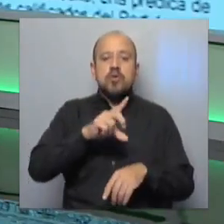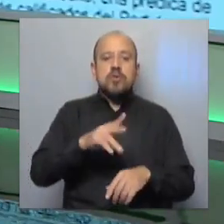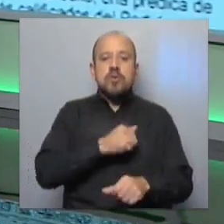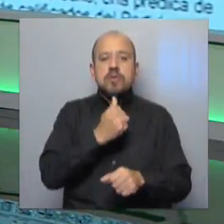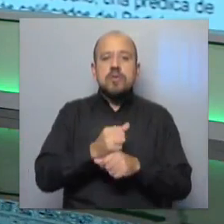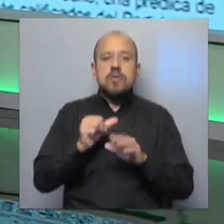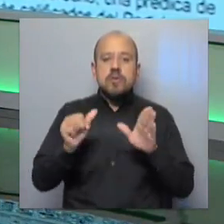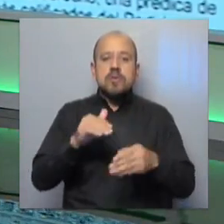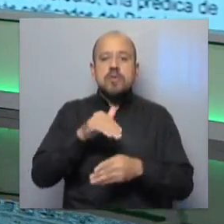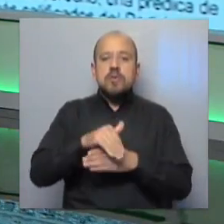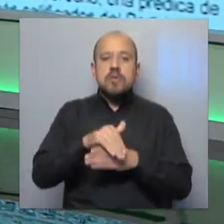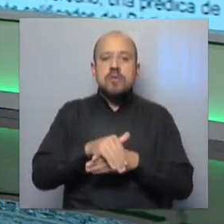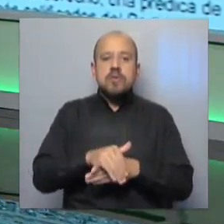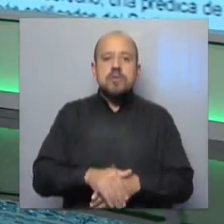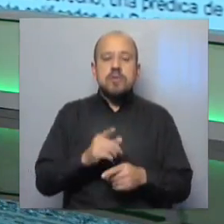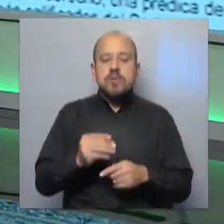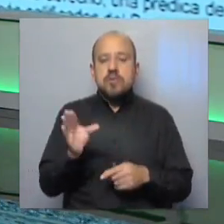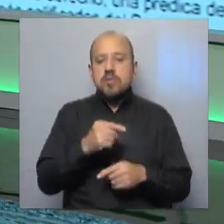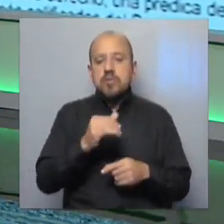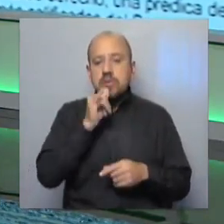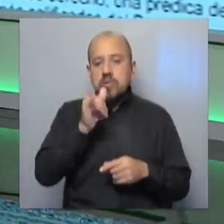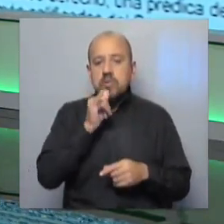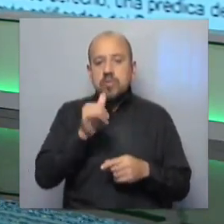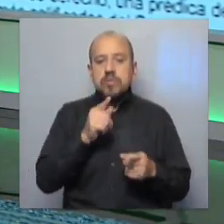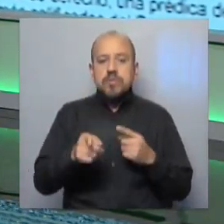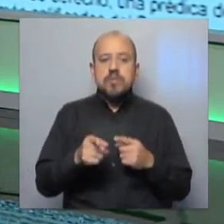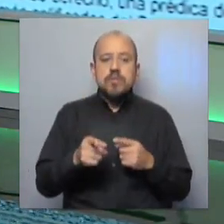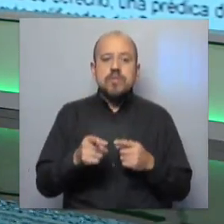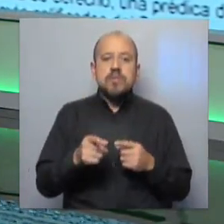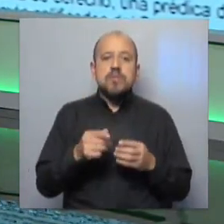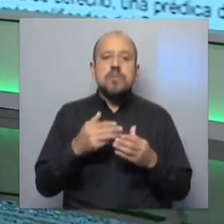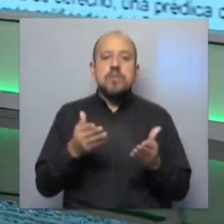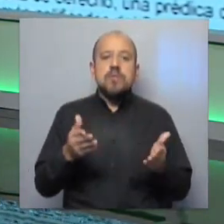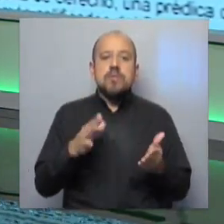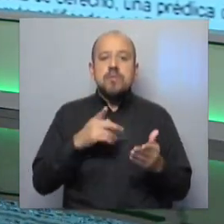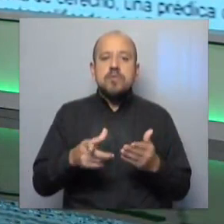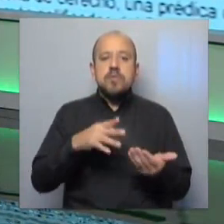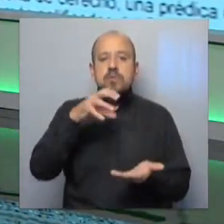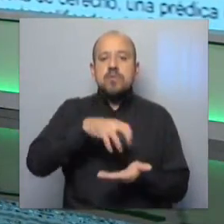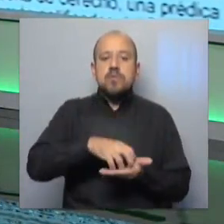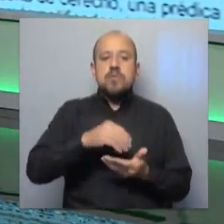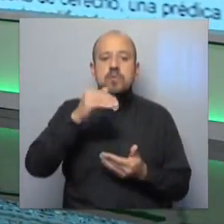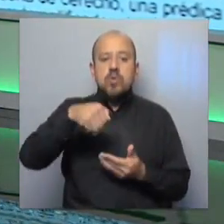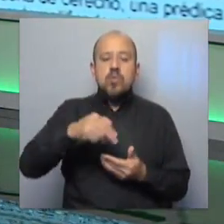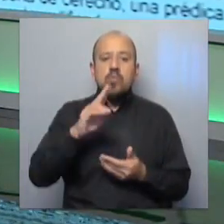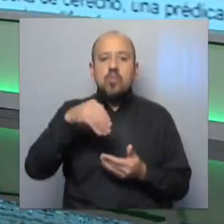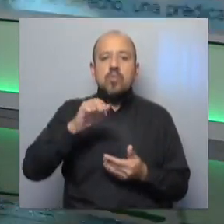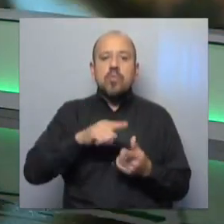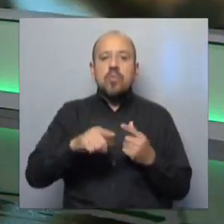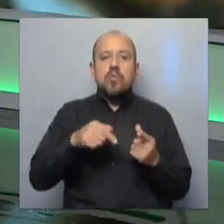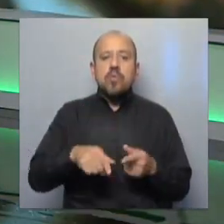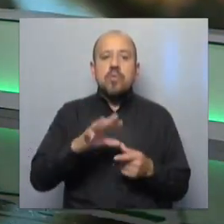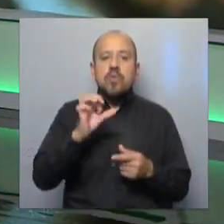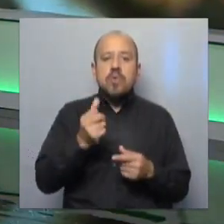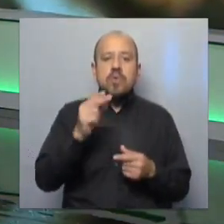mañana sábado además de todo esto que les conté y mucho más que para descubrir es un lugar hermoso la vieja quinta de